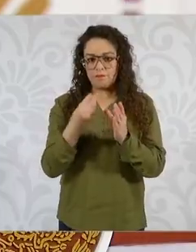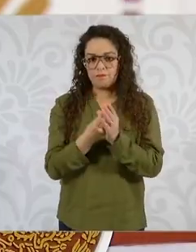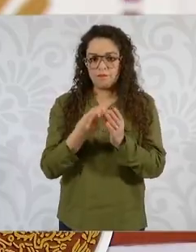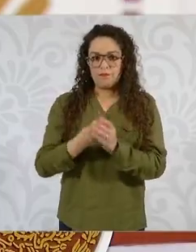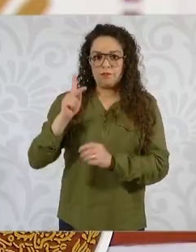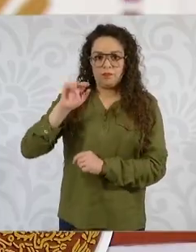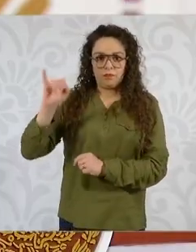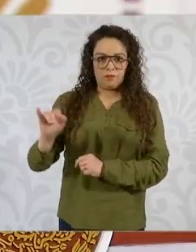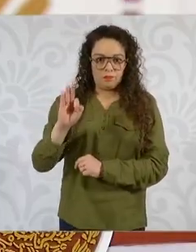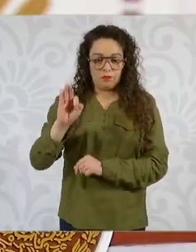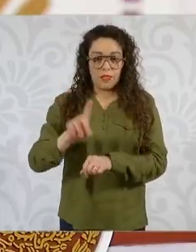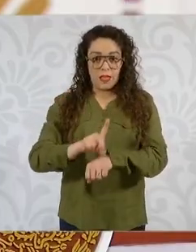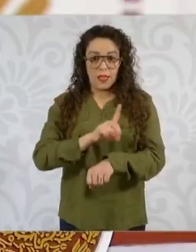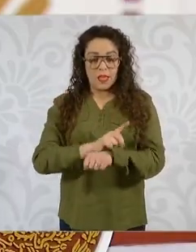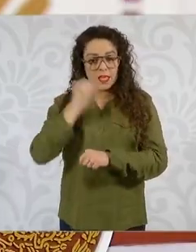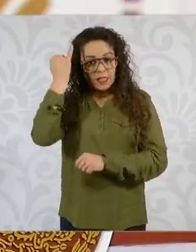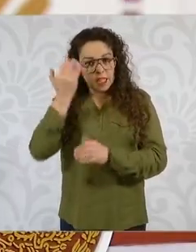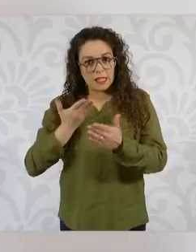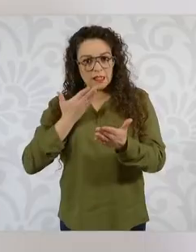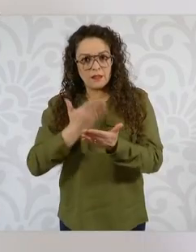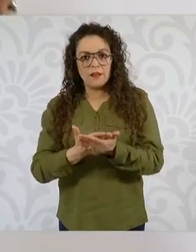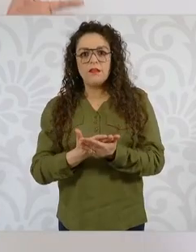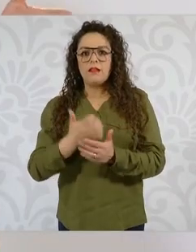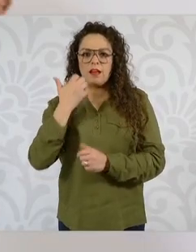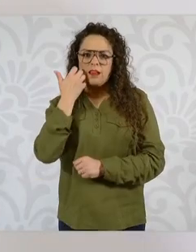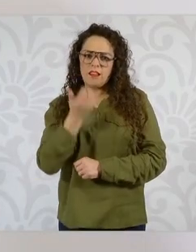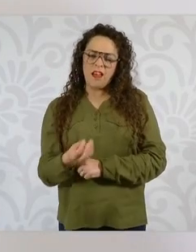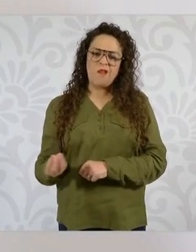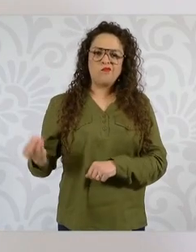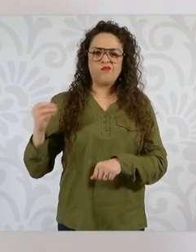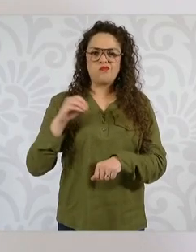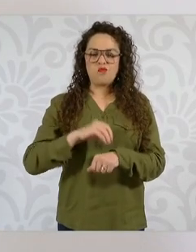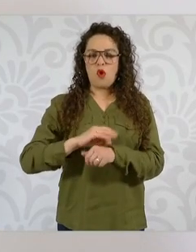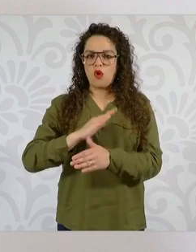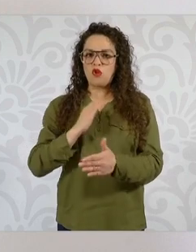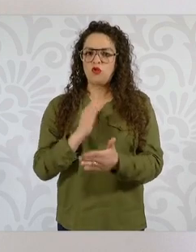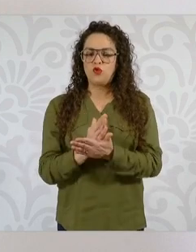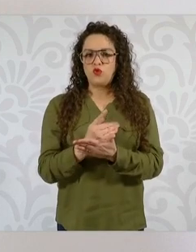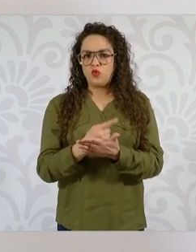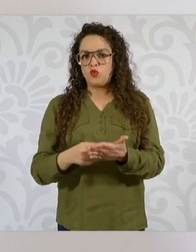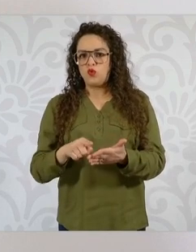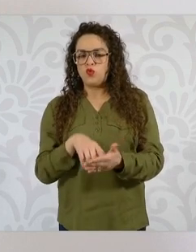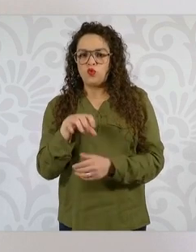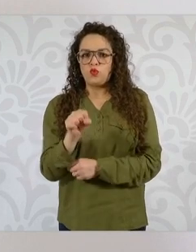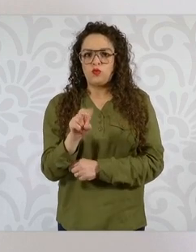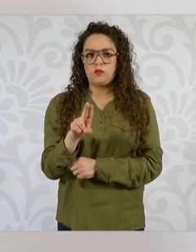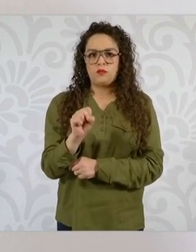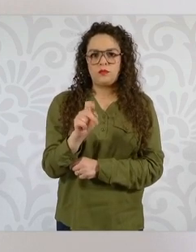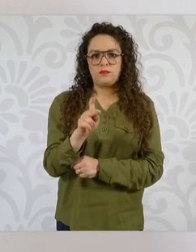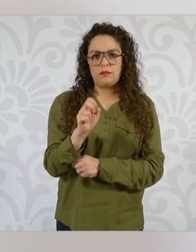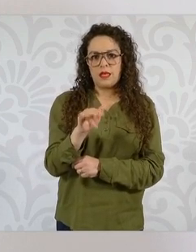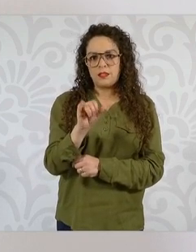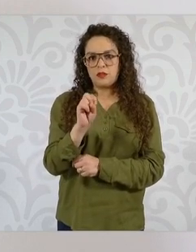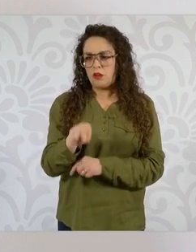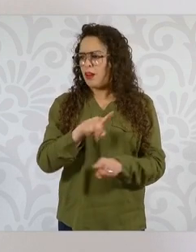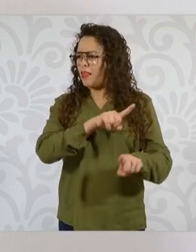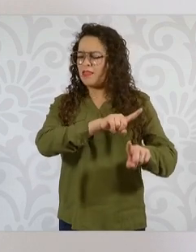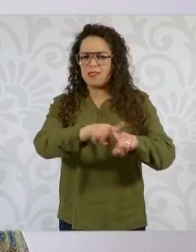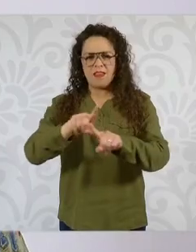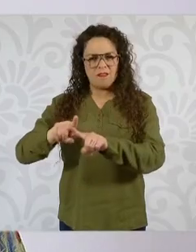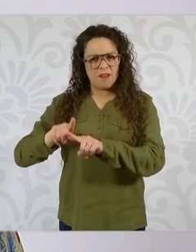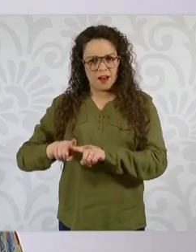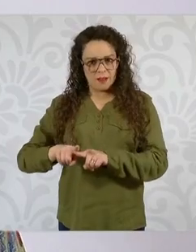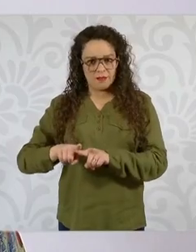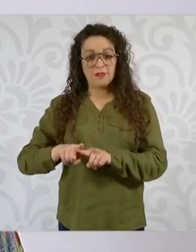intentaron con suspensiones, jueces de los estados, son jueces de distrito. Y así han ido